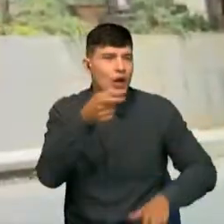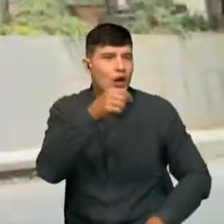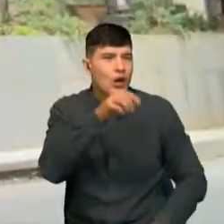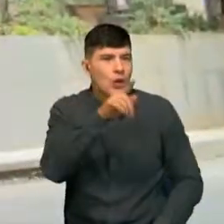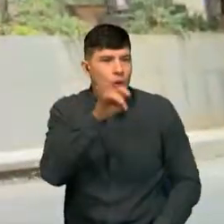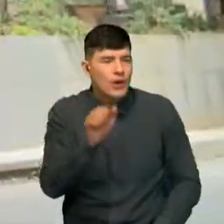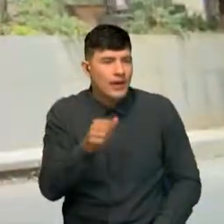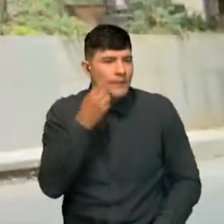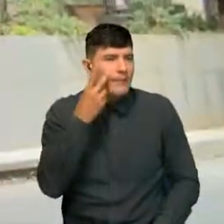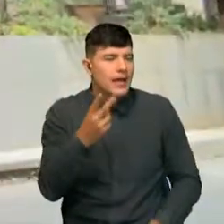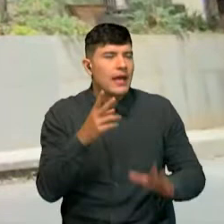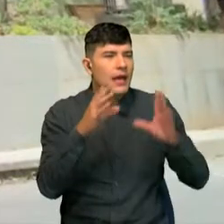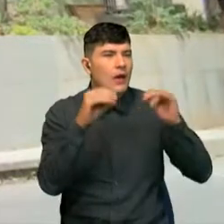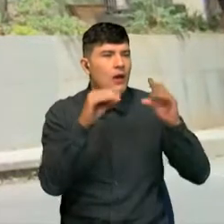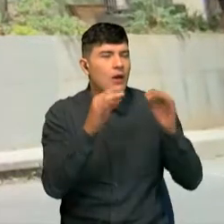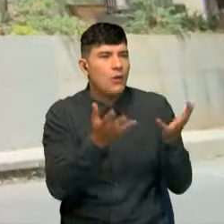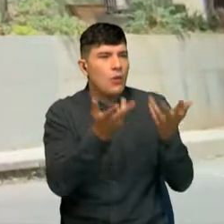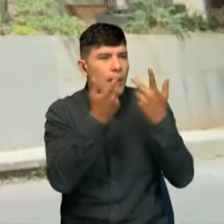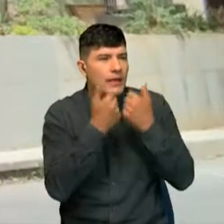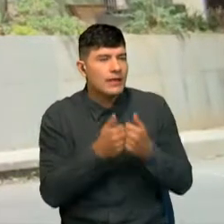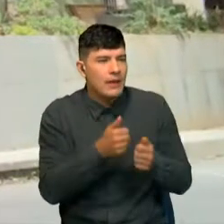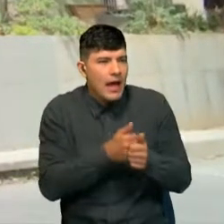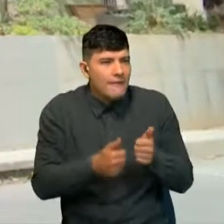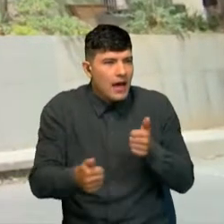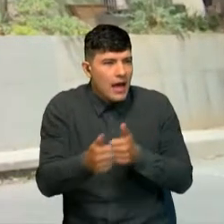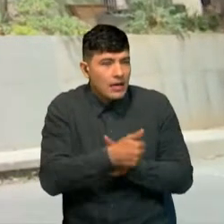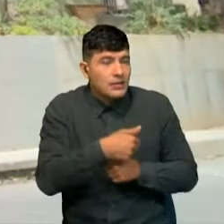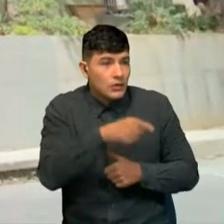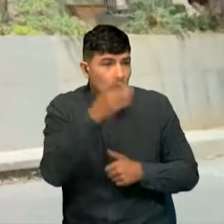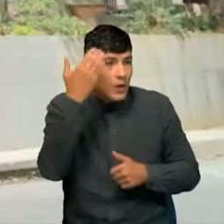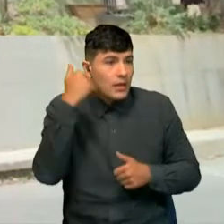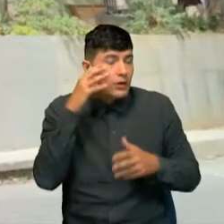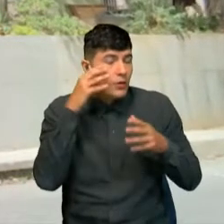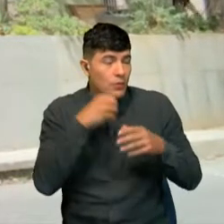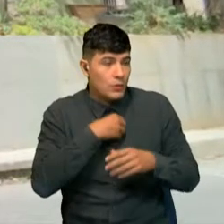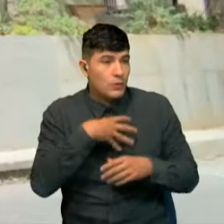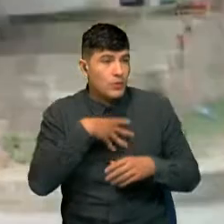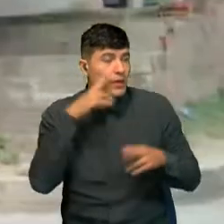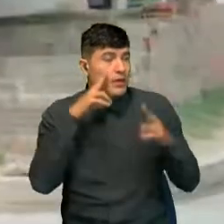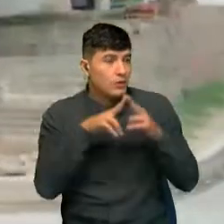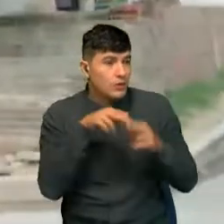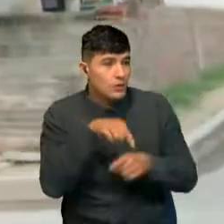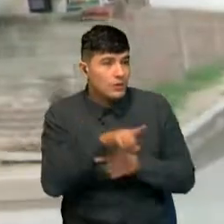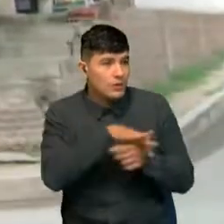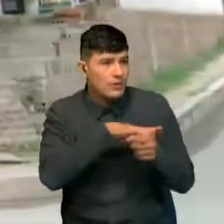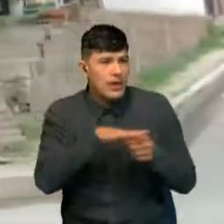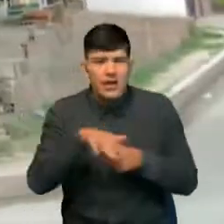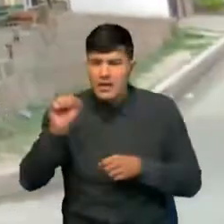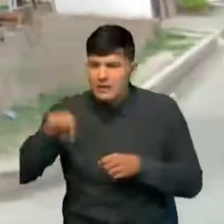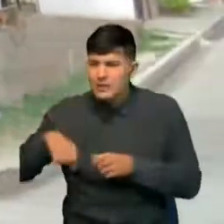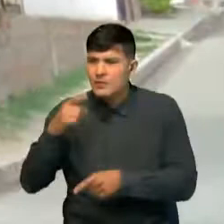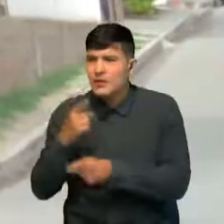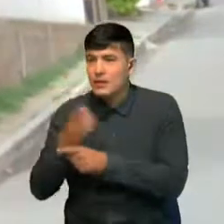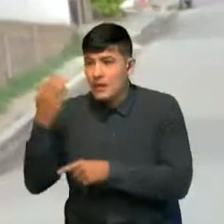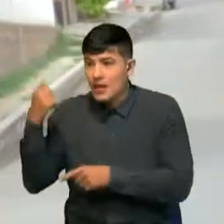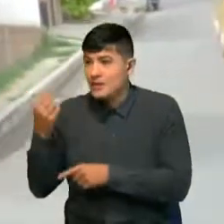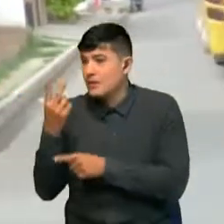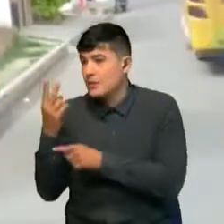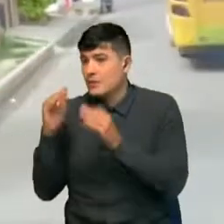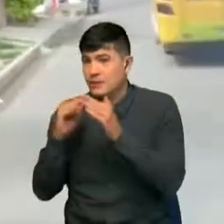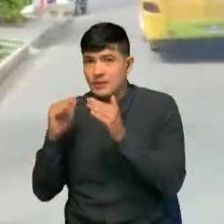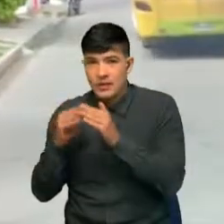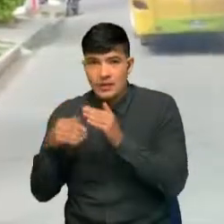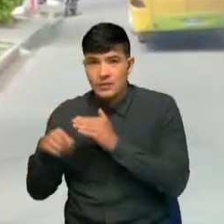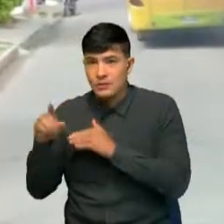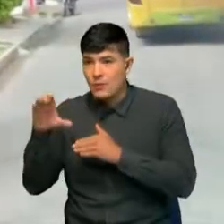acerca de ese avance y esa evolución porque usted ha tenido la oportunidad de conocer ese progreso que ha tenido el barrio. ¿Cómo lo ve? Sí, solamente habían dos casas, la de Carlos